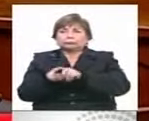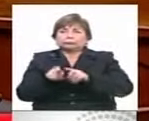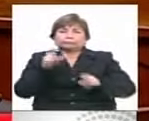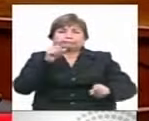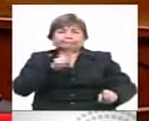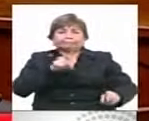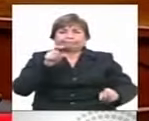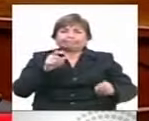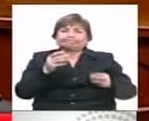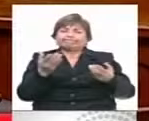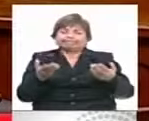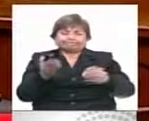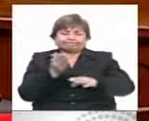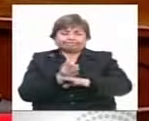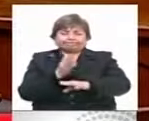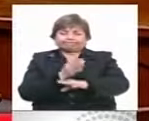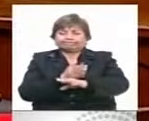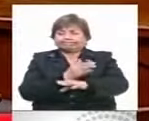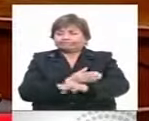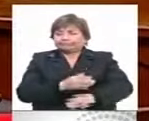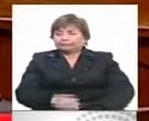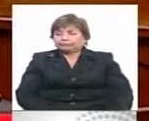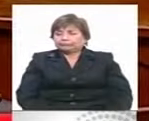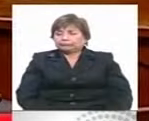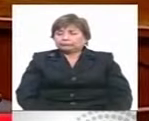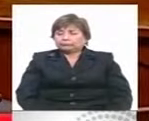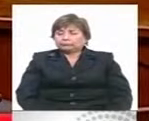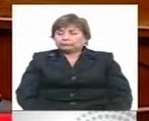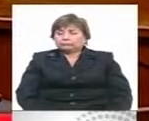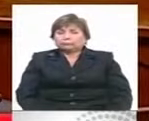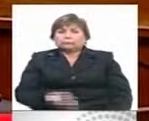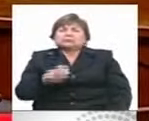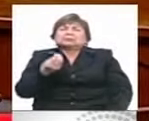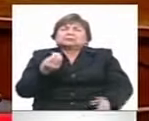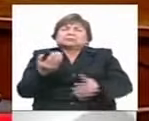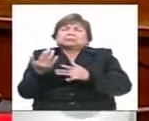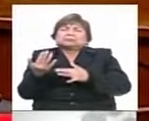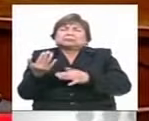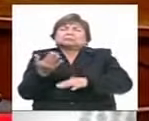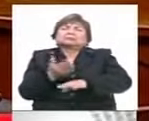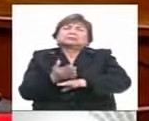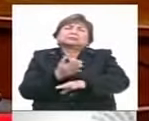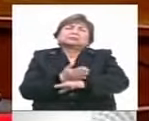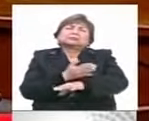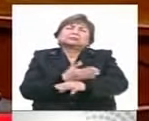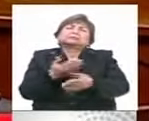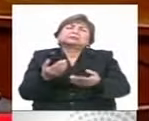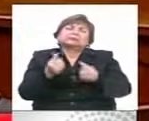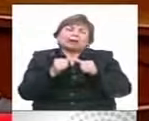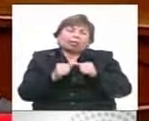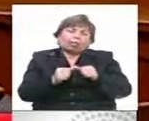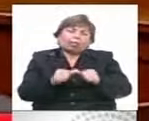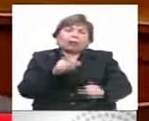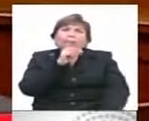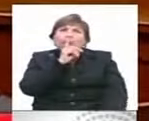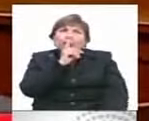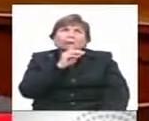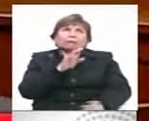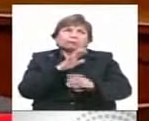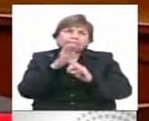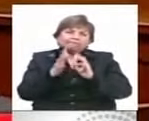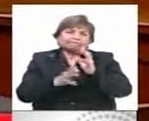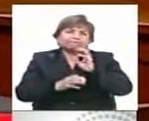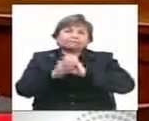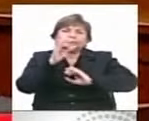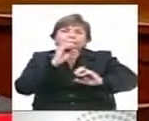de construir una nación igualitaria. ¿Cómo esperamos progresar si seguimos manteniendo ciencia y derechos